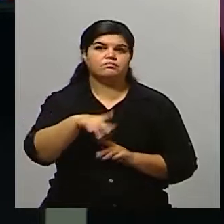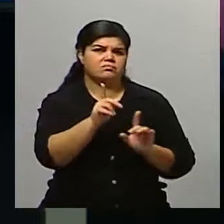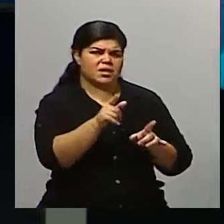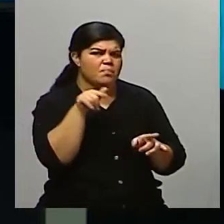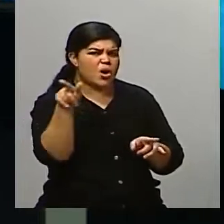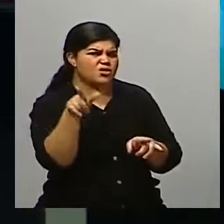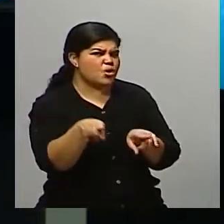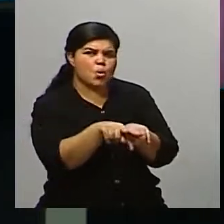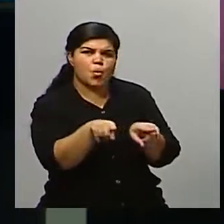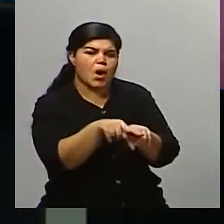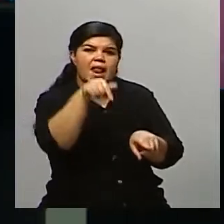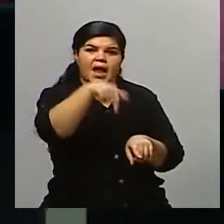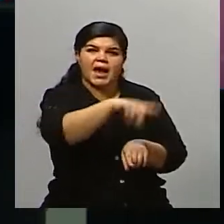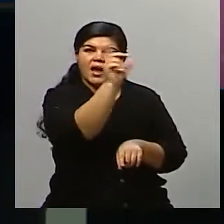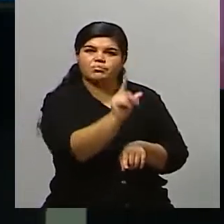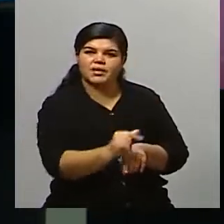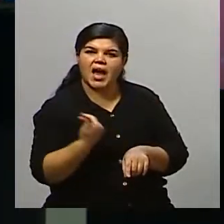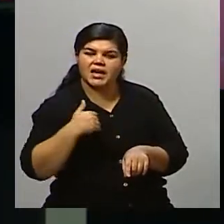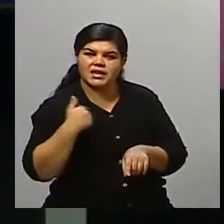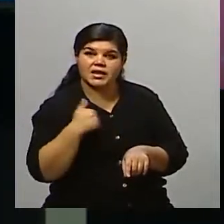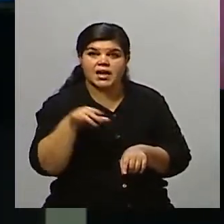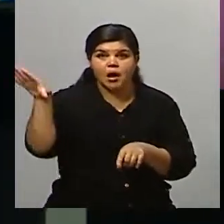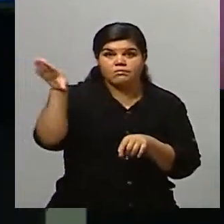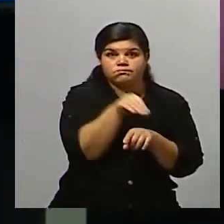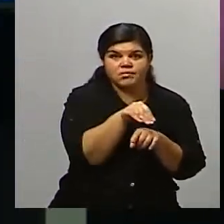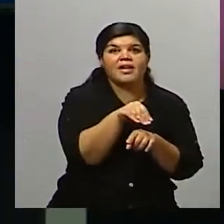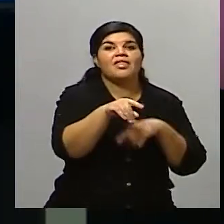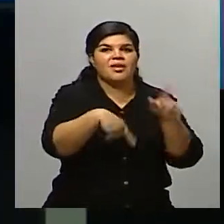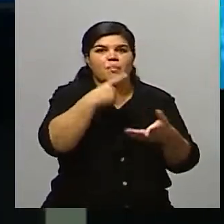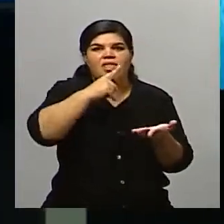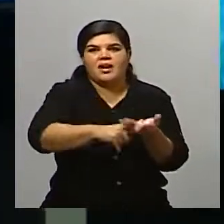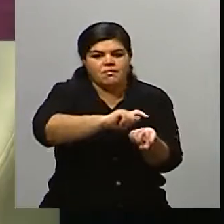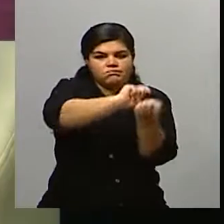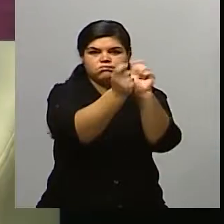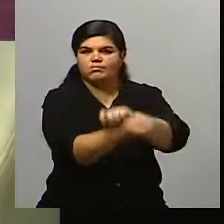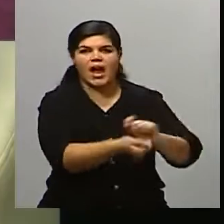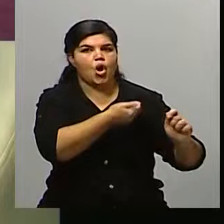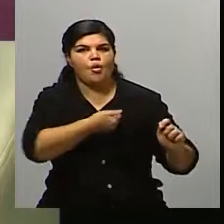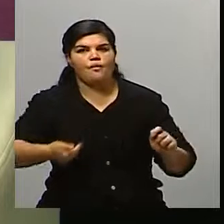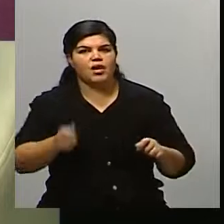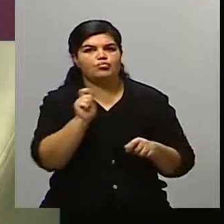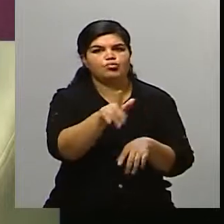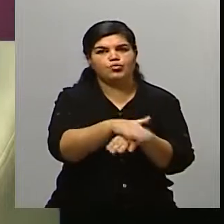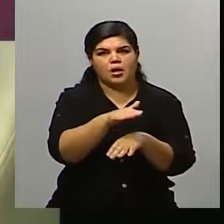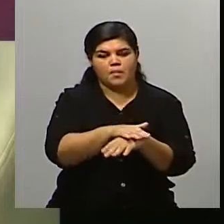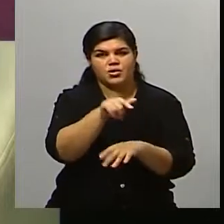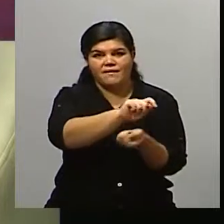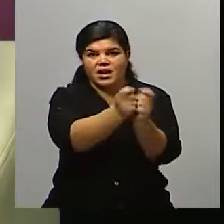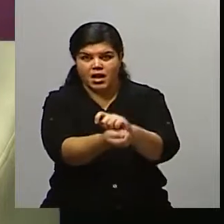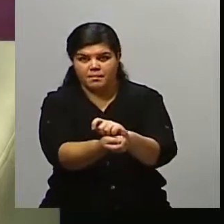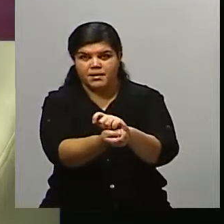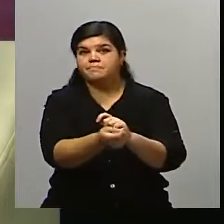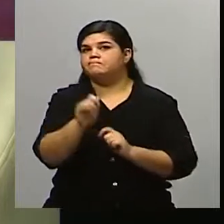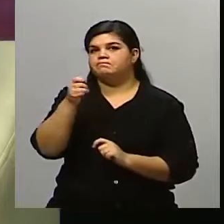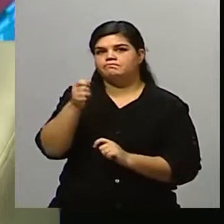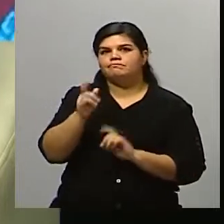tomó desde Argentina para para a partir de ahí tomar una decisión, ¿no? Por supuesto, por supuesto. Así, por eso bien decía, ¿no? Fue